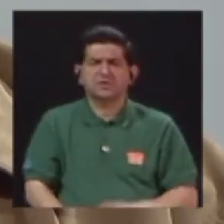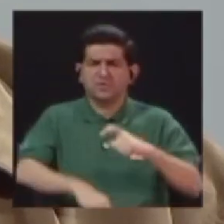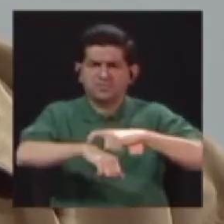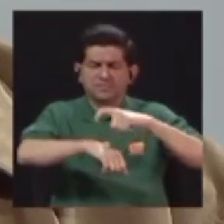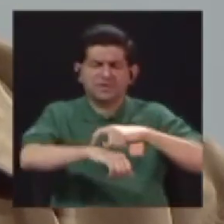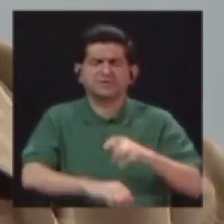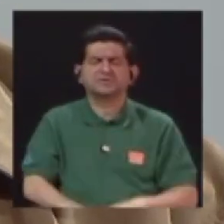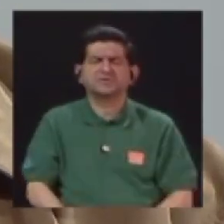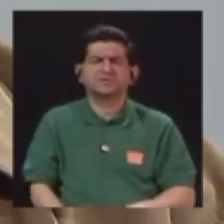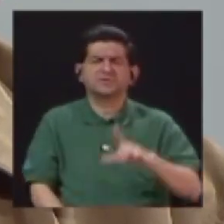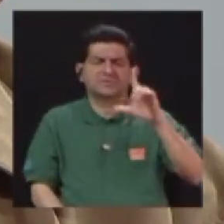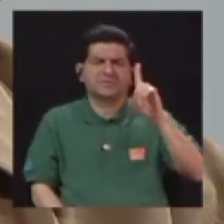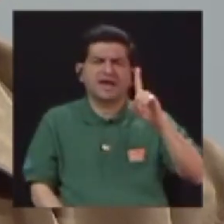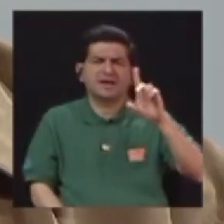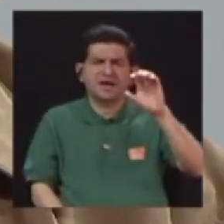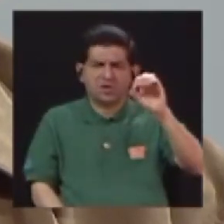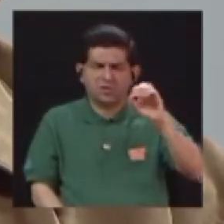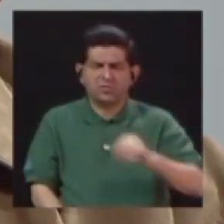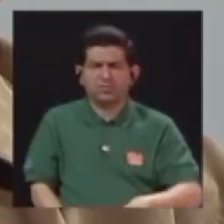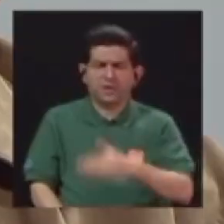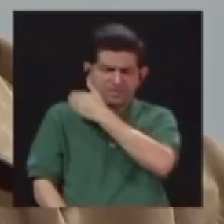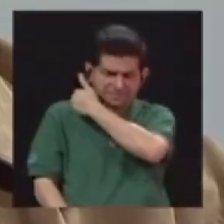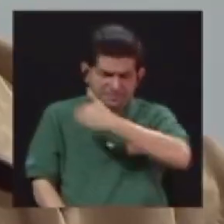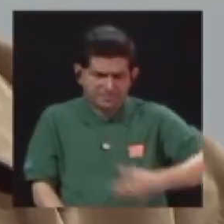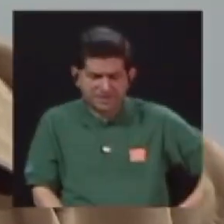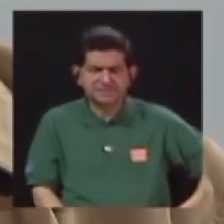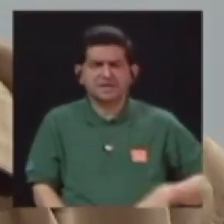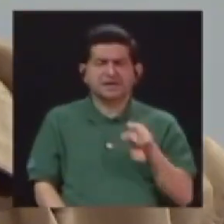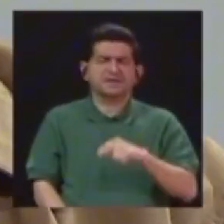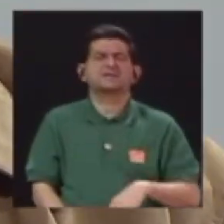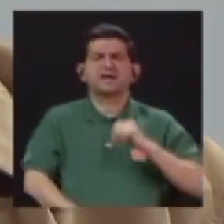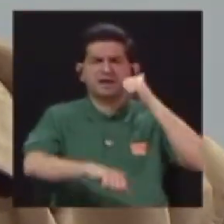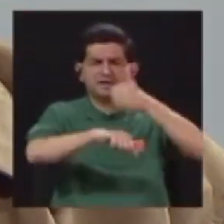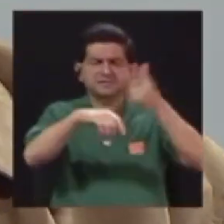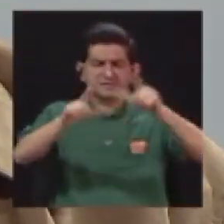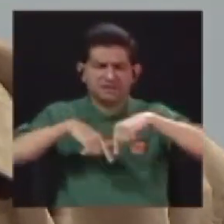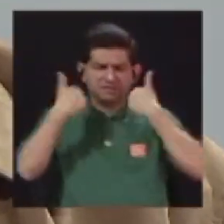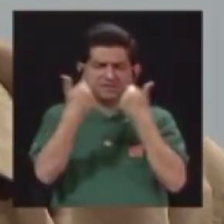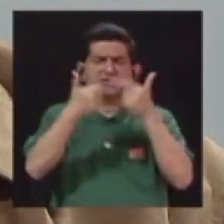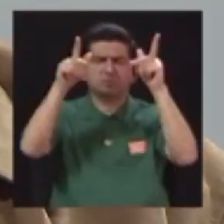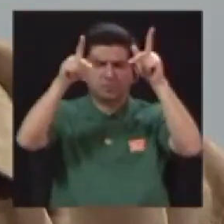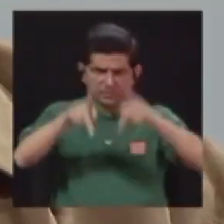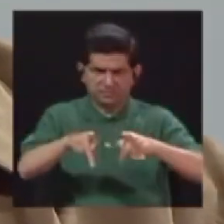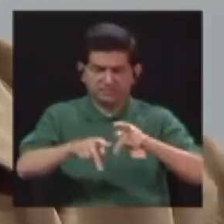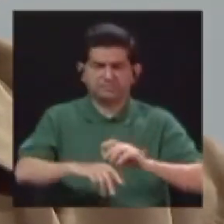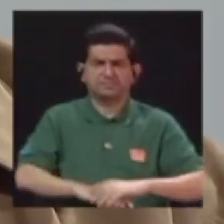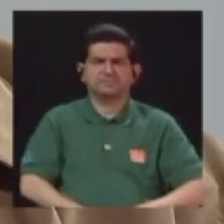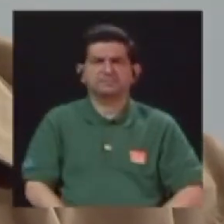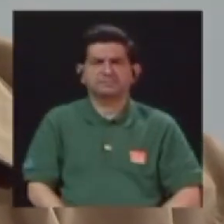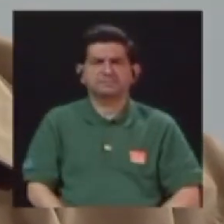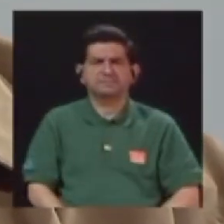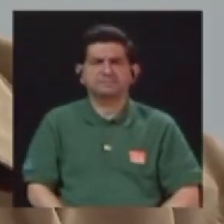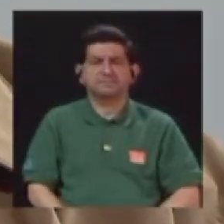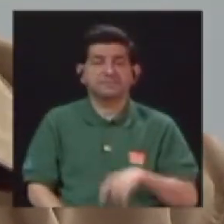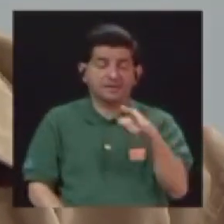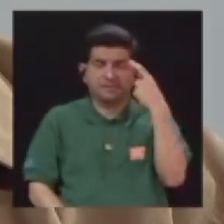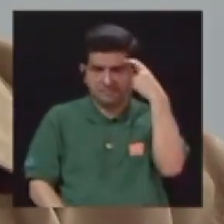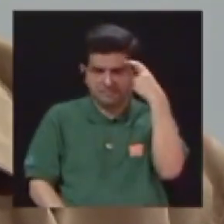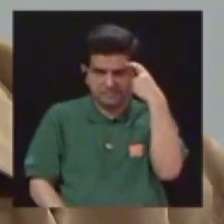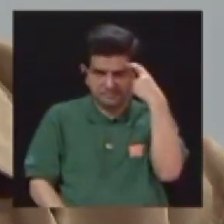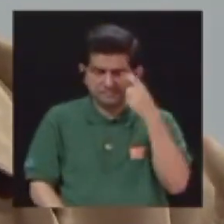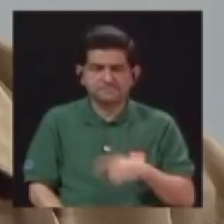Oduber ganó las elecciones de presidente, él quería formar un grupo de personas que